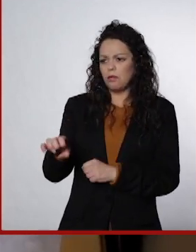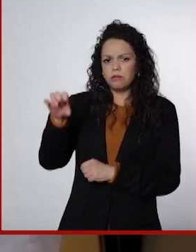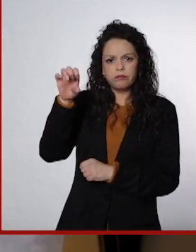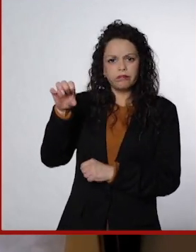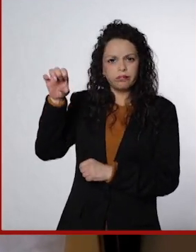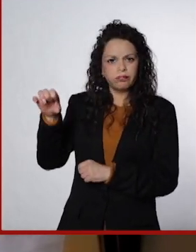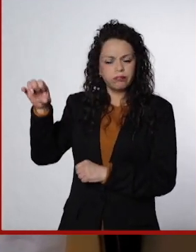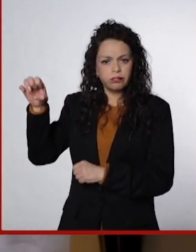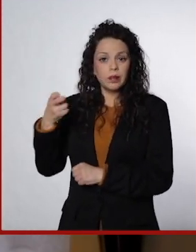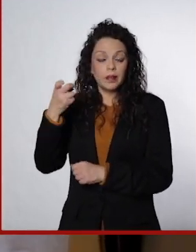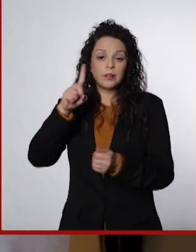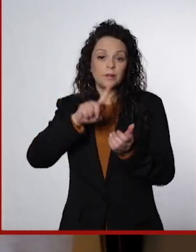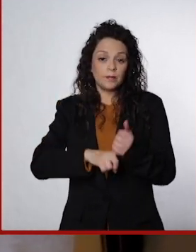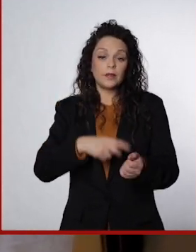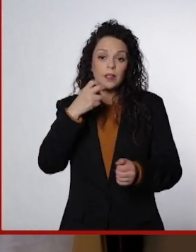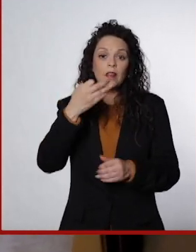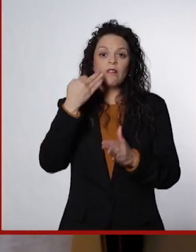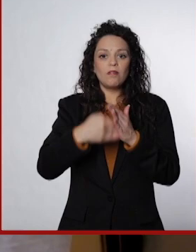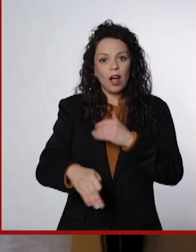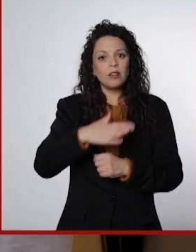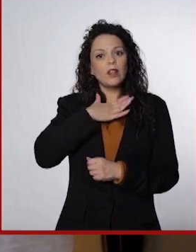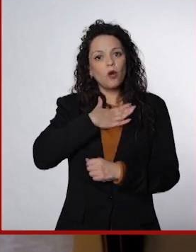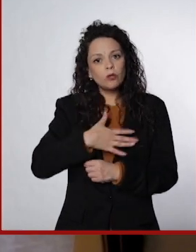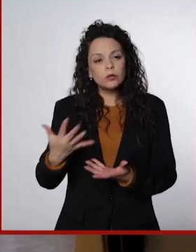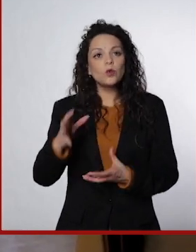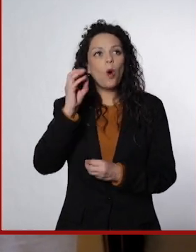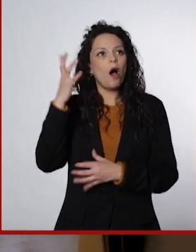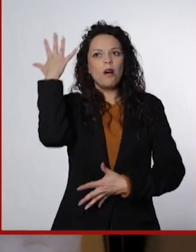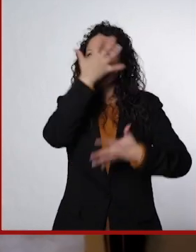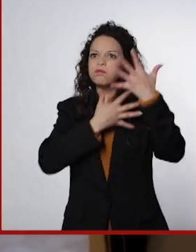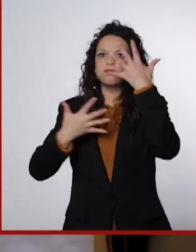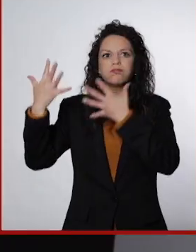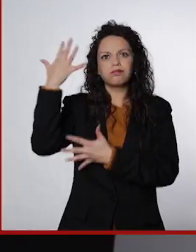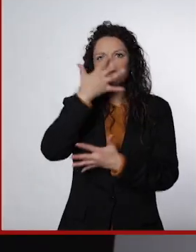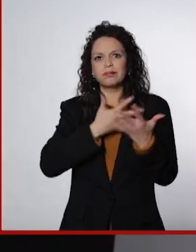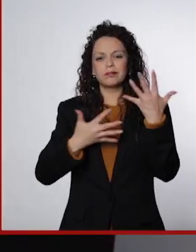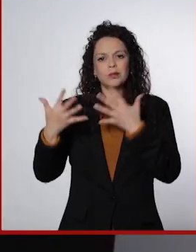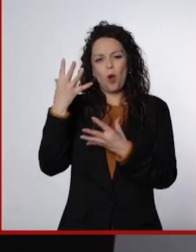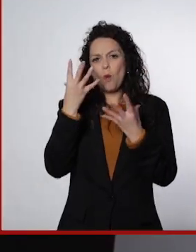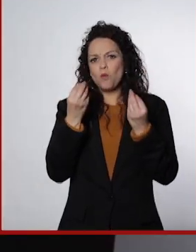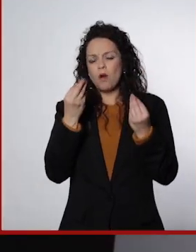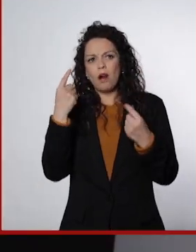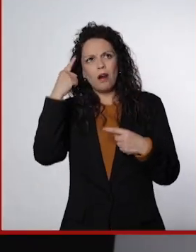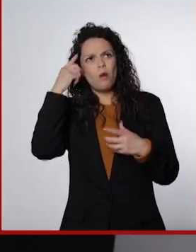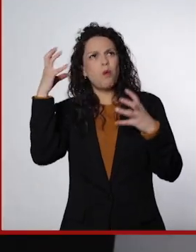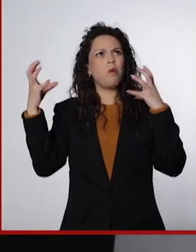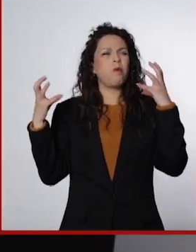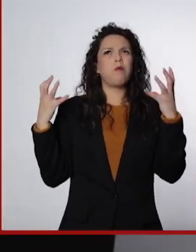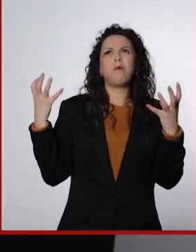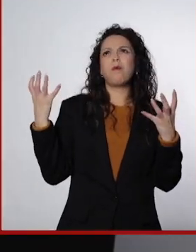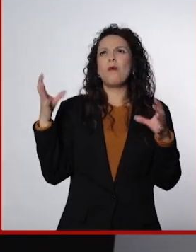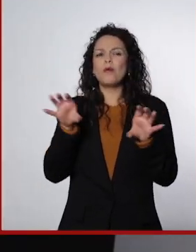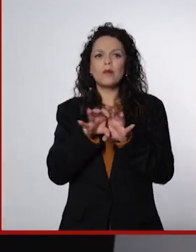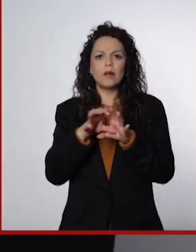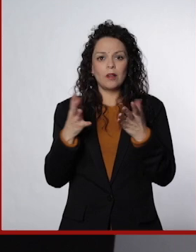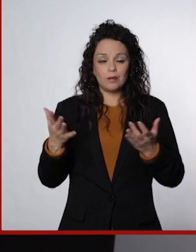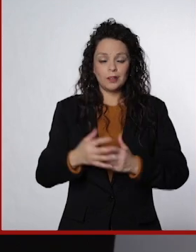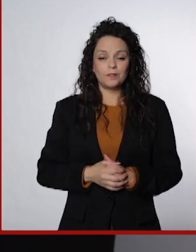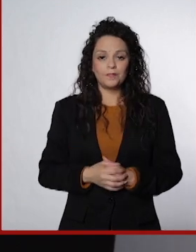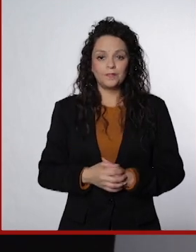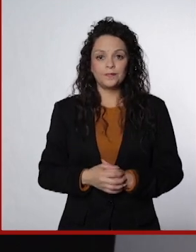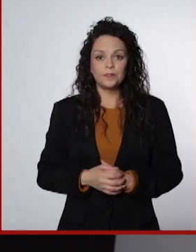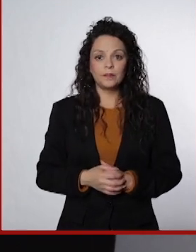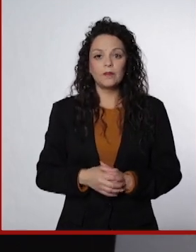racionales, justo son intensas, nos confunden, pero al mismo tiempo nos pueden dar mucha claridad. Ok, entonces, hablando de la adolescencia, que es la